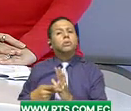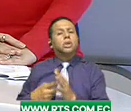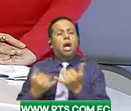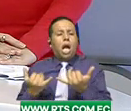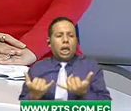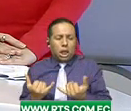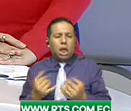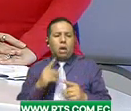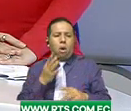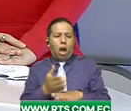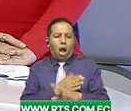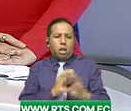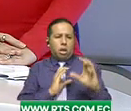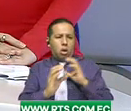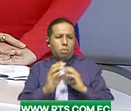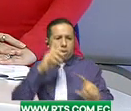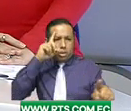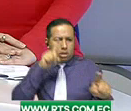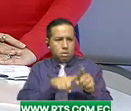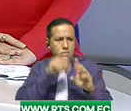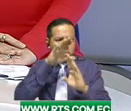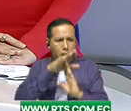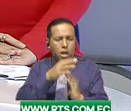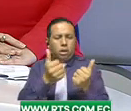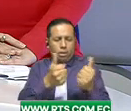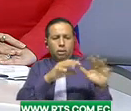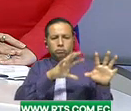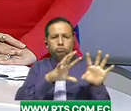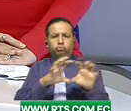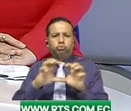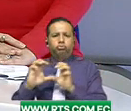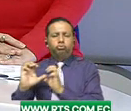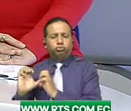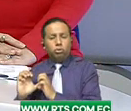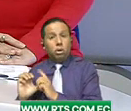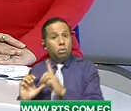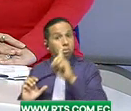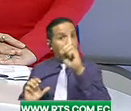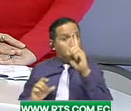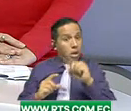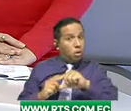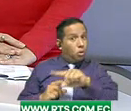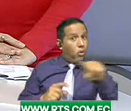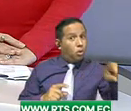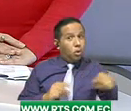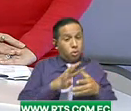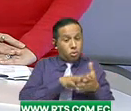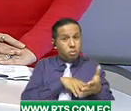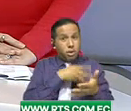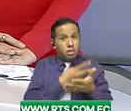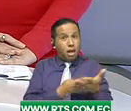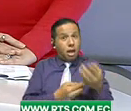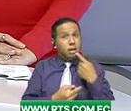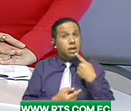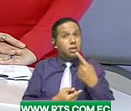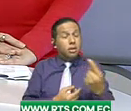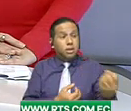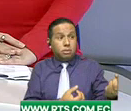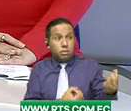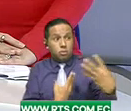evitar una guerra. Sin embargo, medios británicos aseguran contar con información de inteligencia estadounidense que indica que